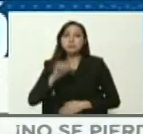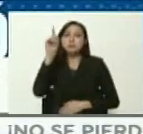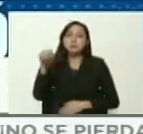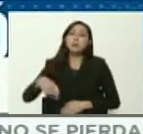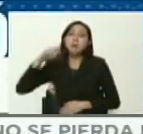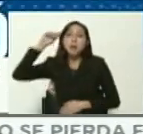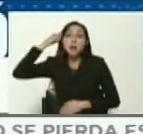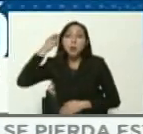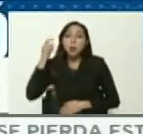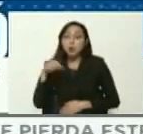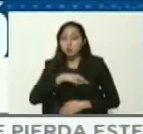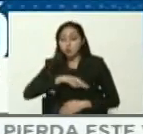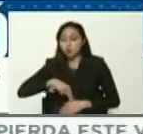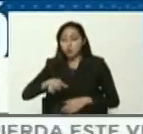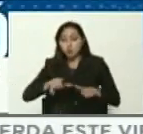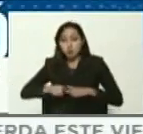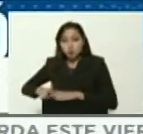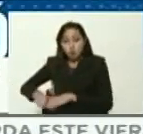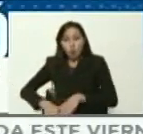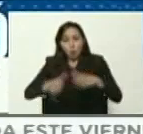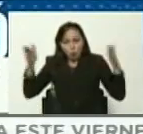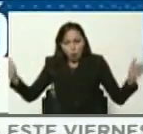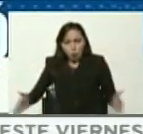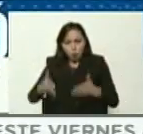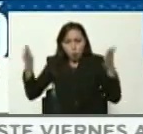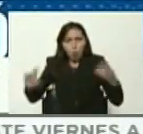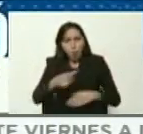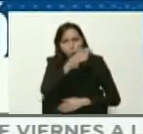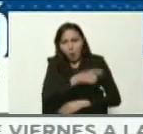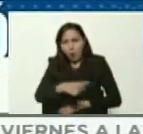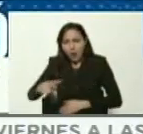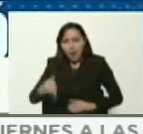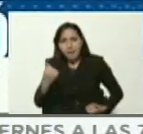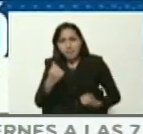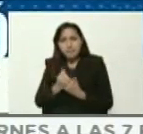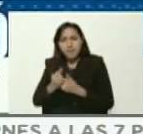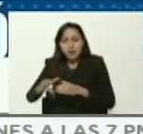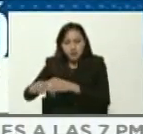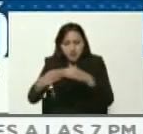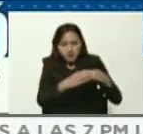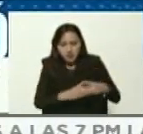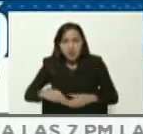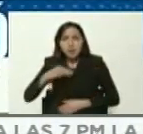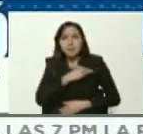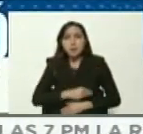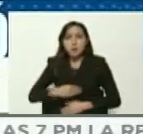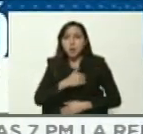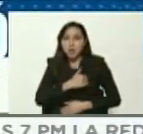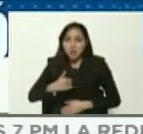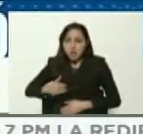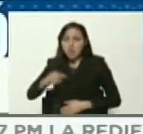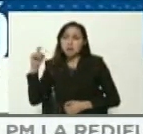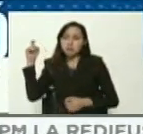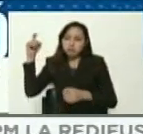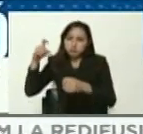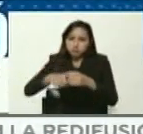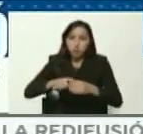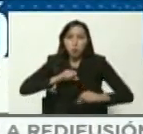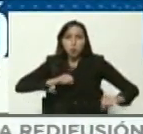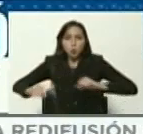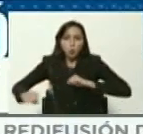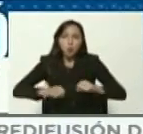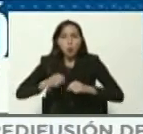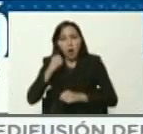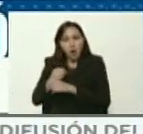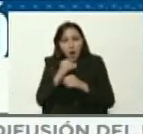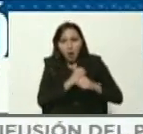recordarles que estamos aquí para impulsar al resto de las bases de misiones que quieran organizarse como un movimiento, como lo somos nosotros, para